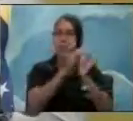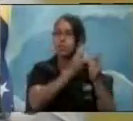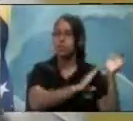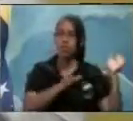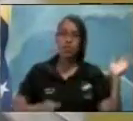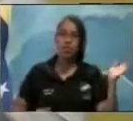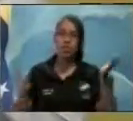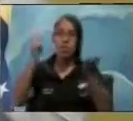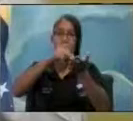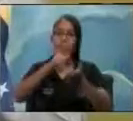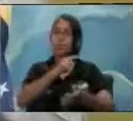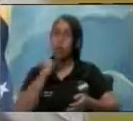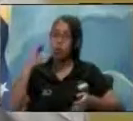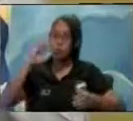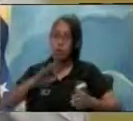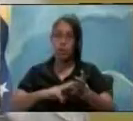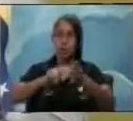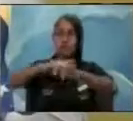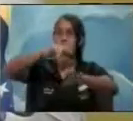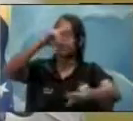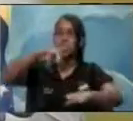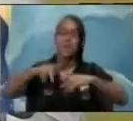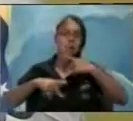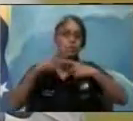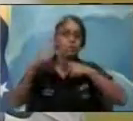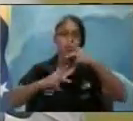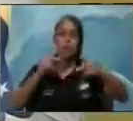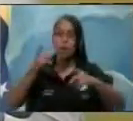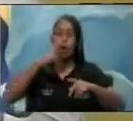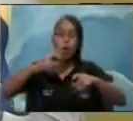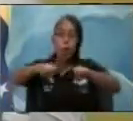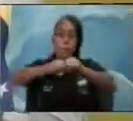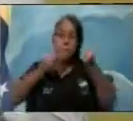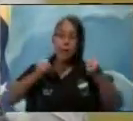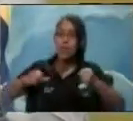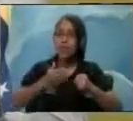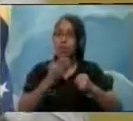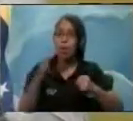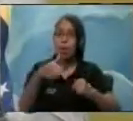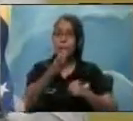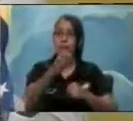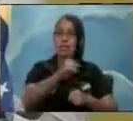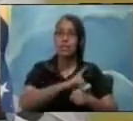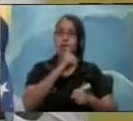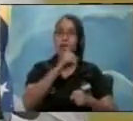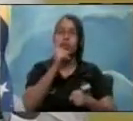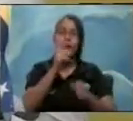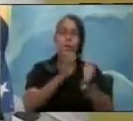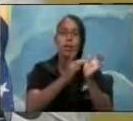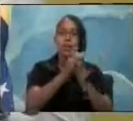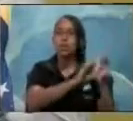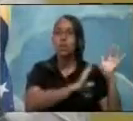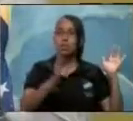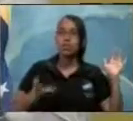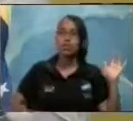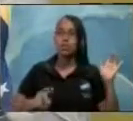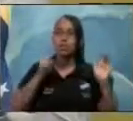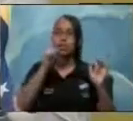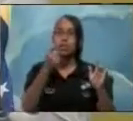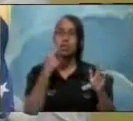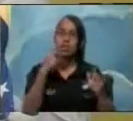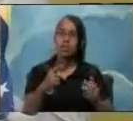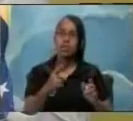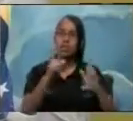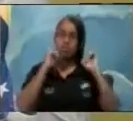levantó los muertos, ese Jesucristo que multiplicó los panes y los peces, en el nombre de ese Jesucristo te decimos,